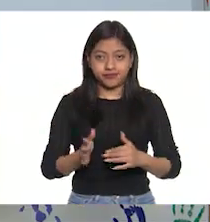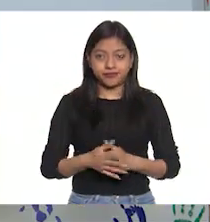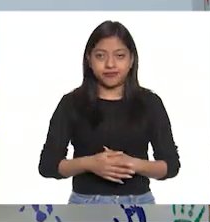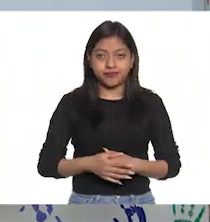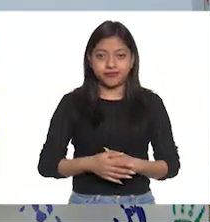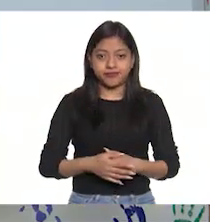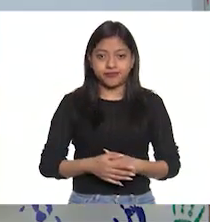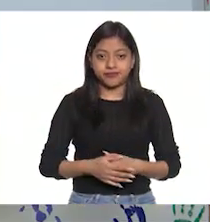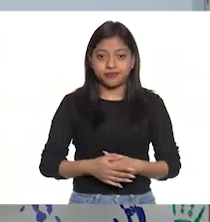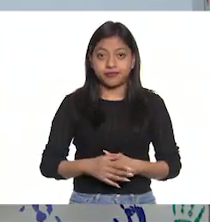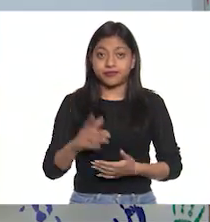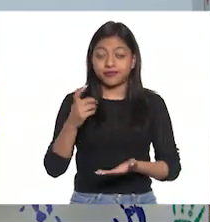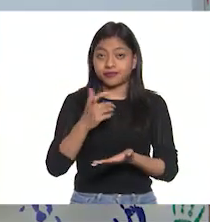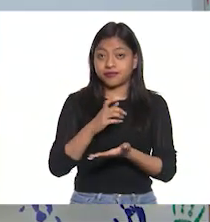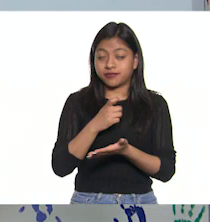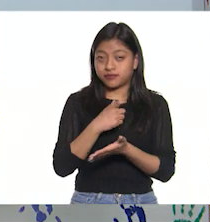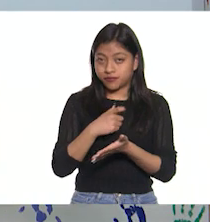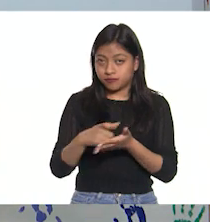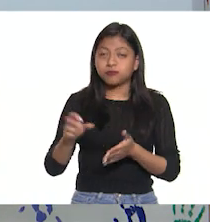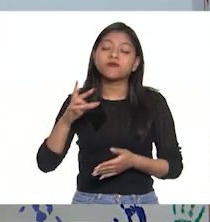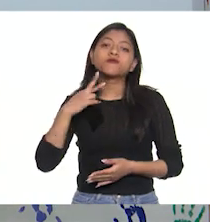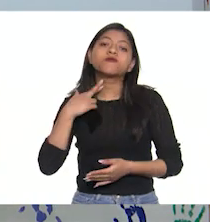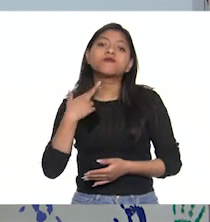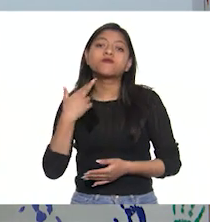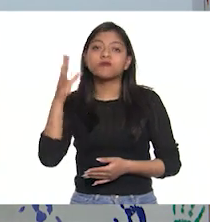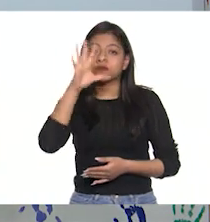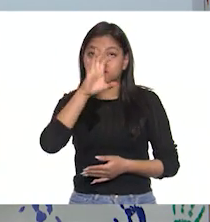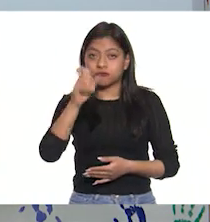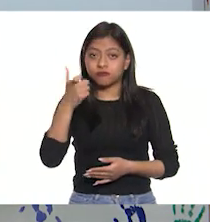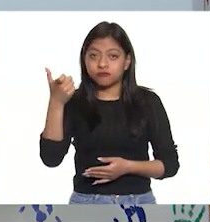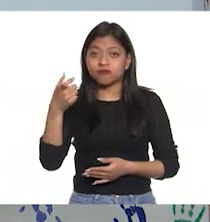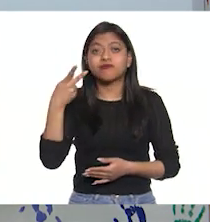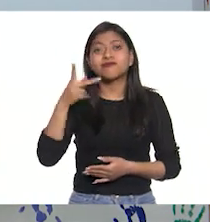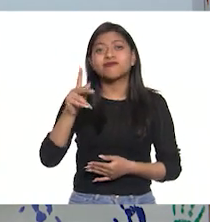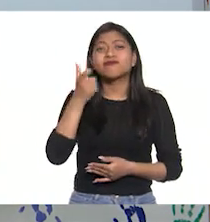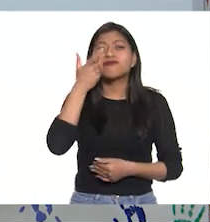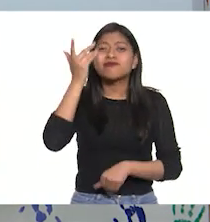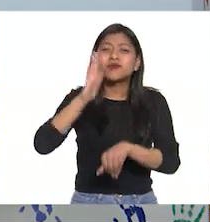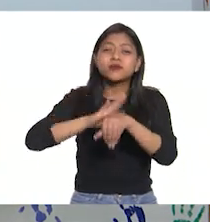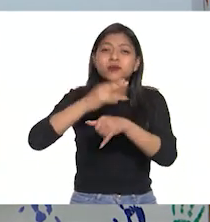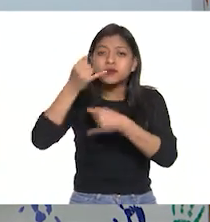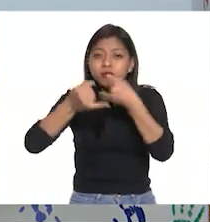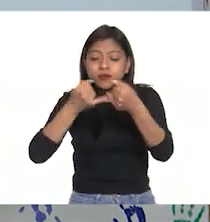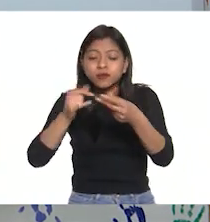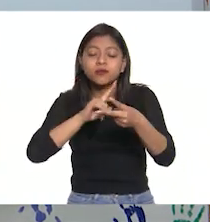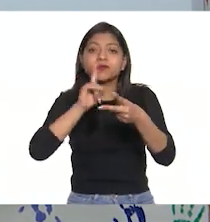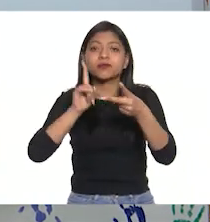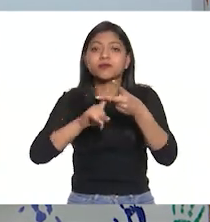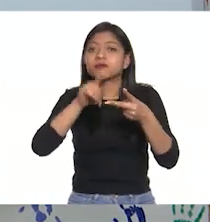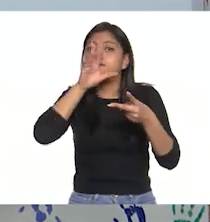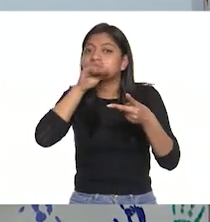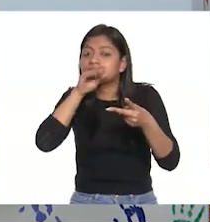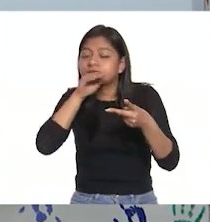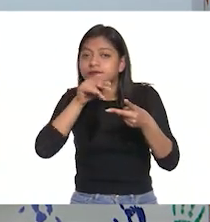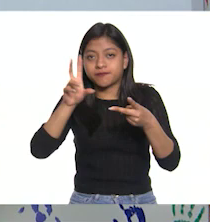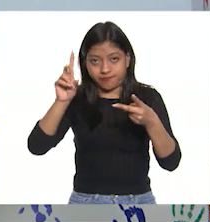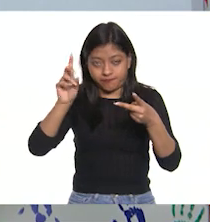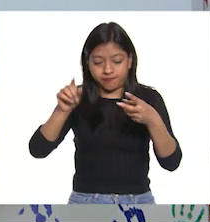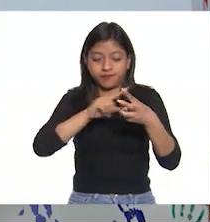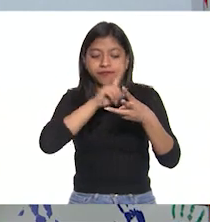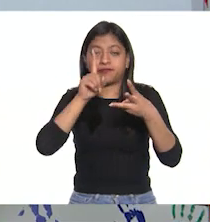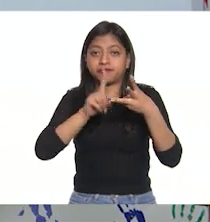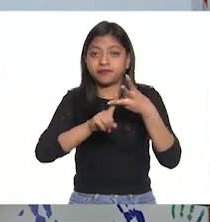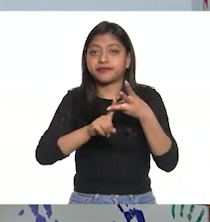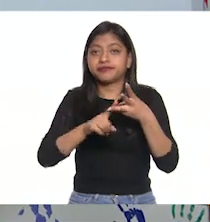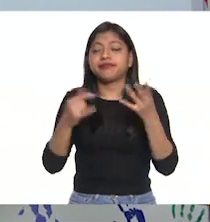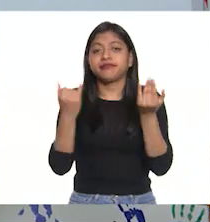pagando 500 pesos. Pero todavía le faltan los 30. Ajá, del patito. Y les